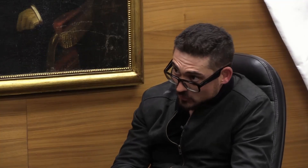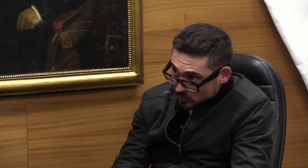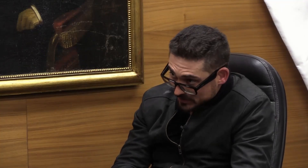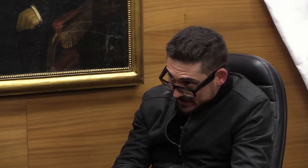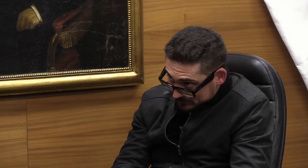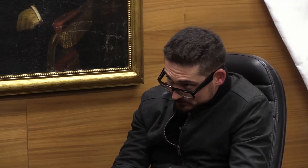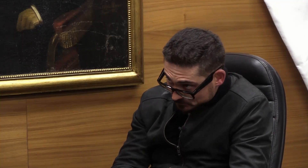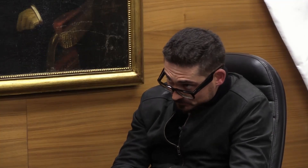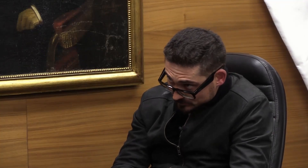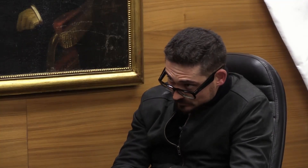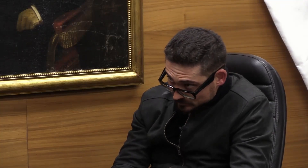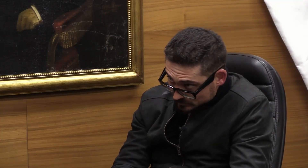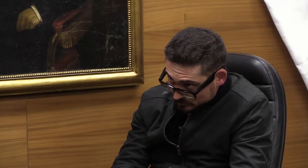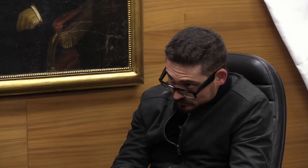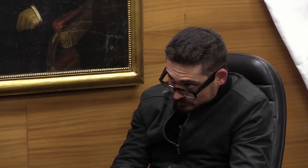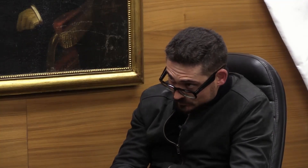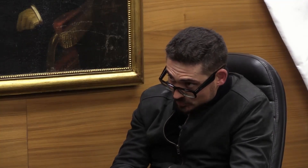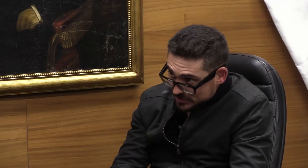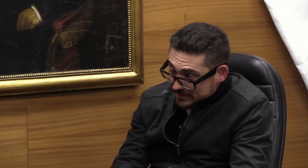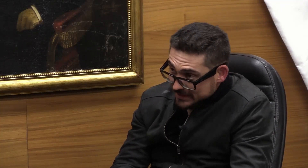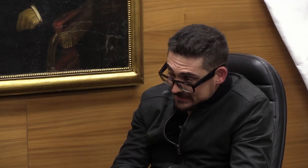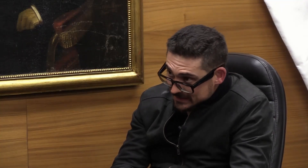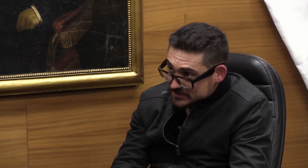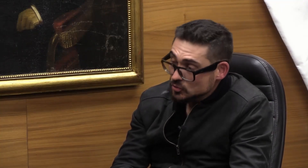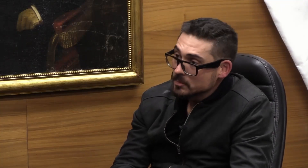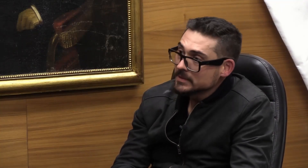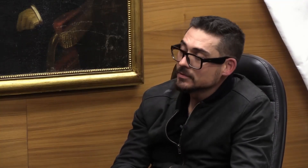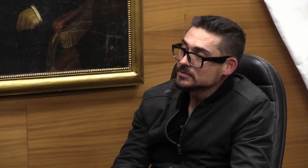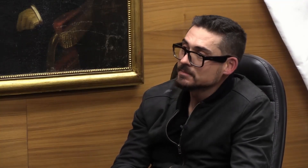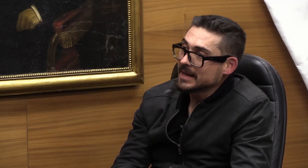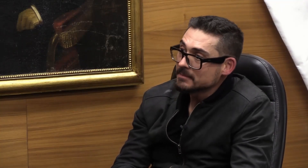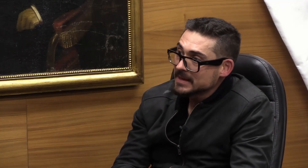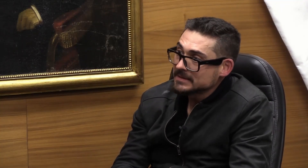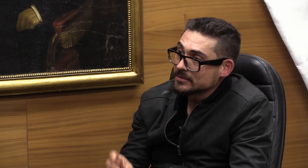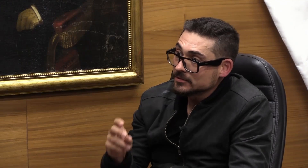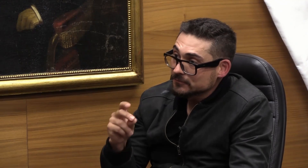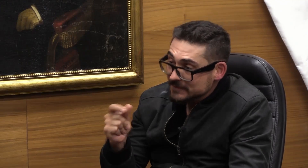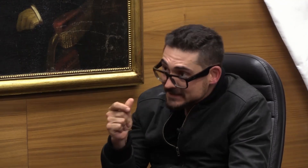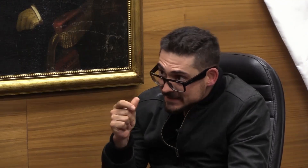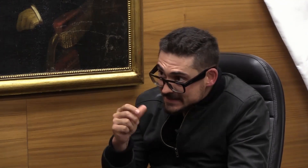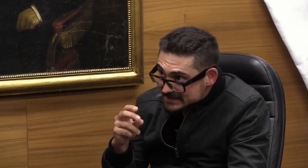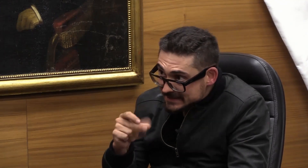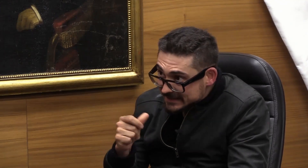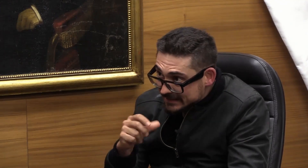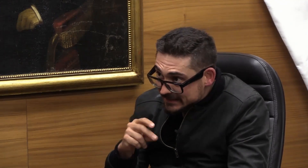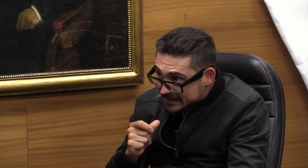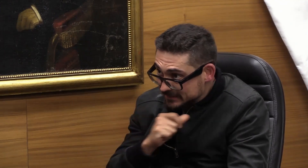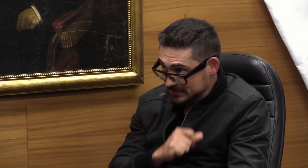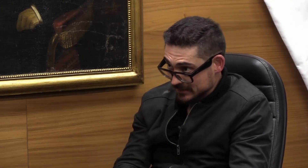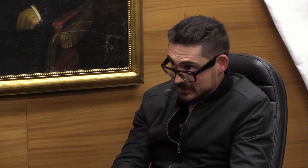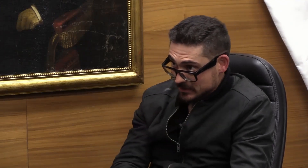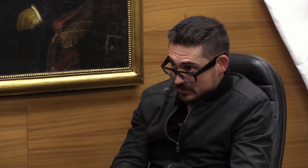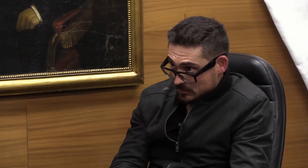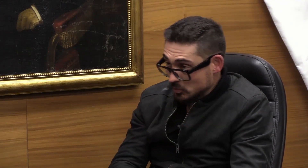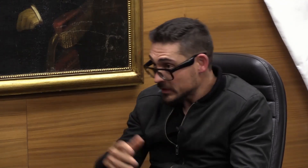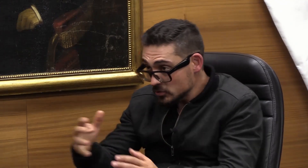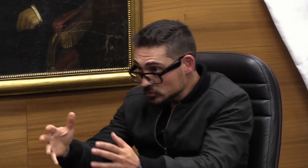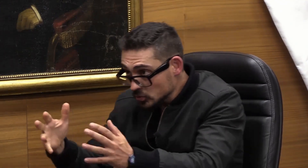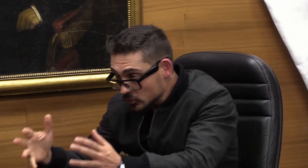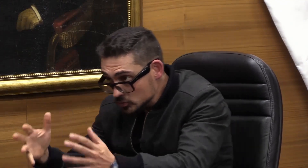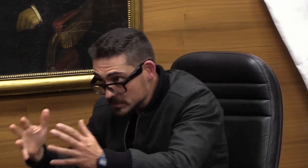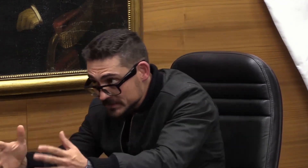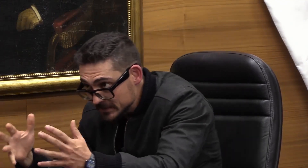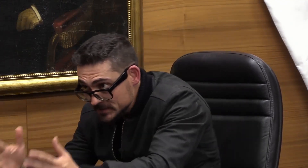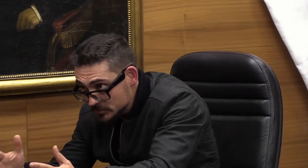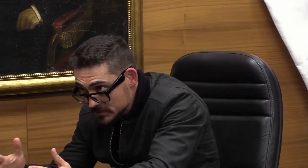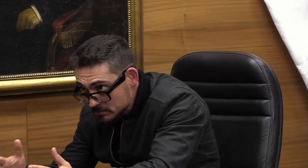la metodología. Nos interesan instrumentos pragmáticos, fáciles de entender, porque no